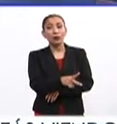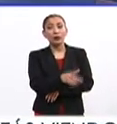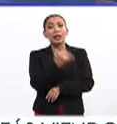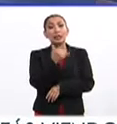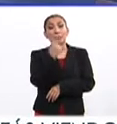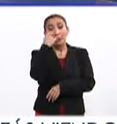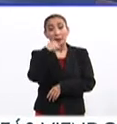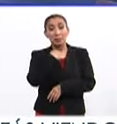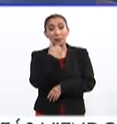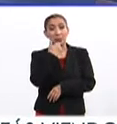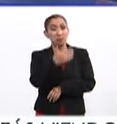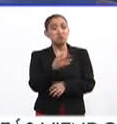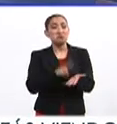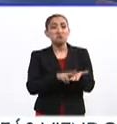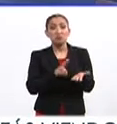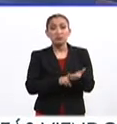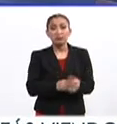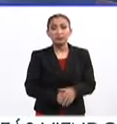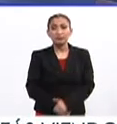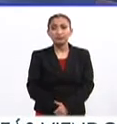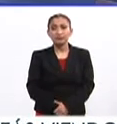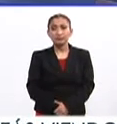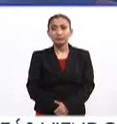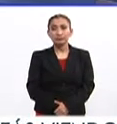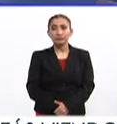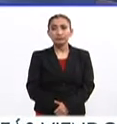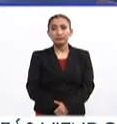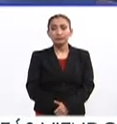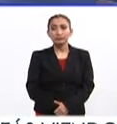y para mí fue muy valioso.